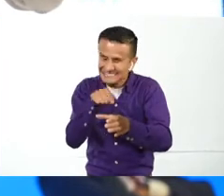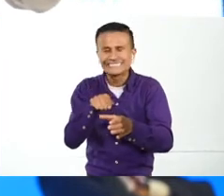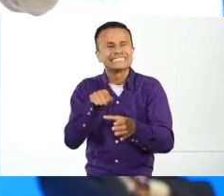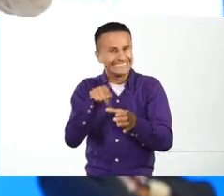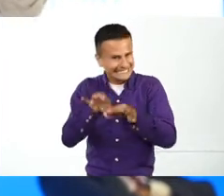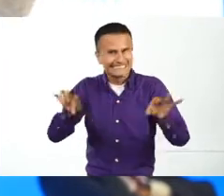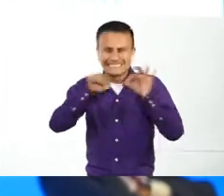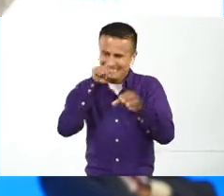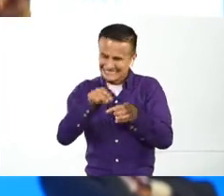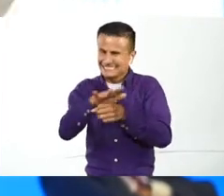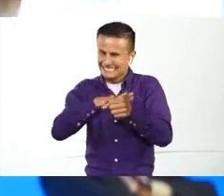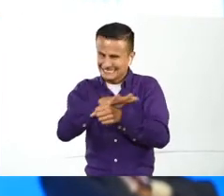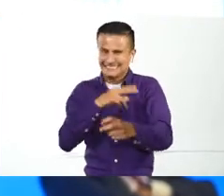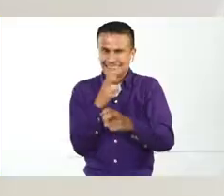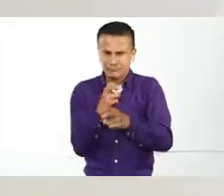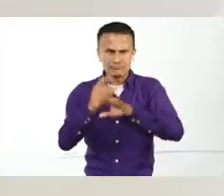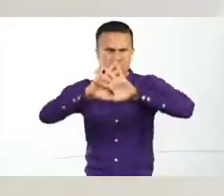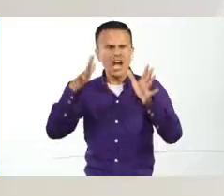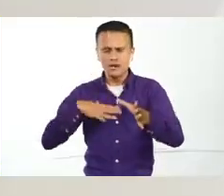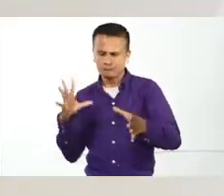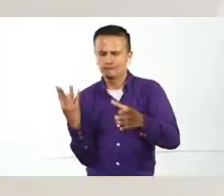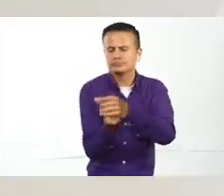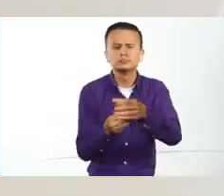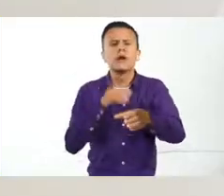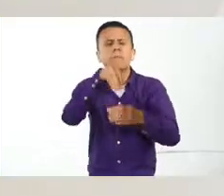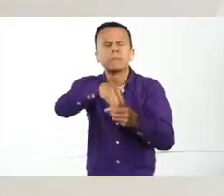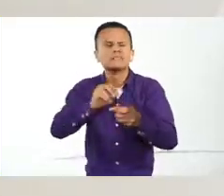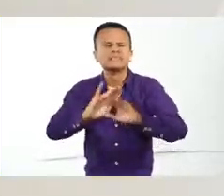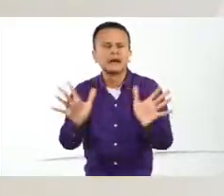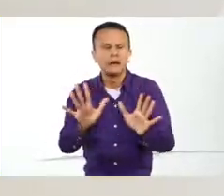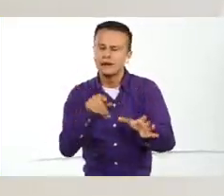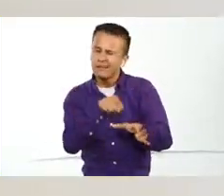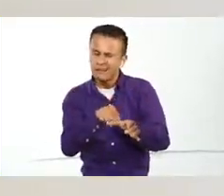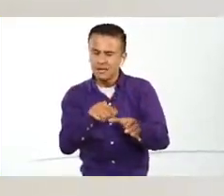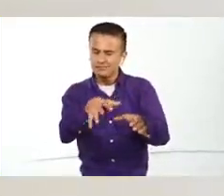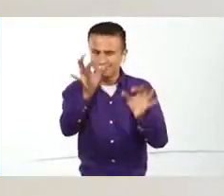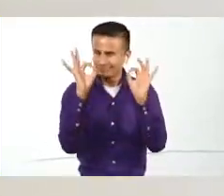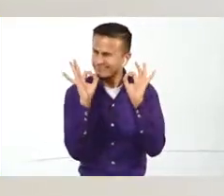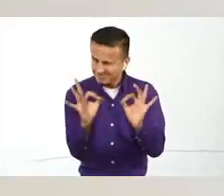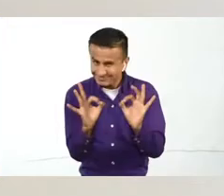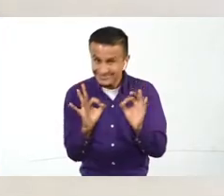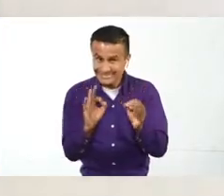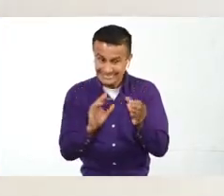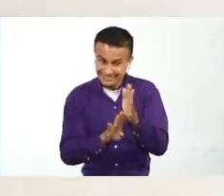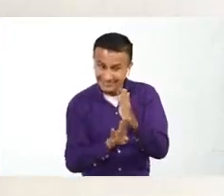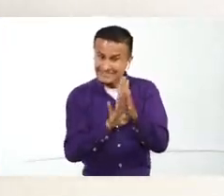alumnos incluidos, ¿no? Entonces ahí creo que es el reto más importante. Ya están